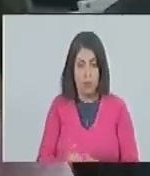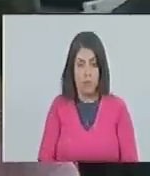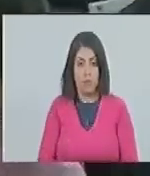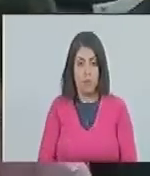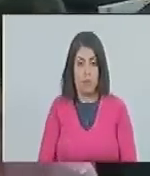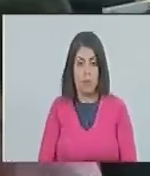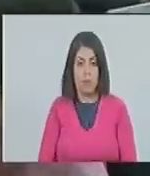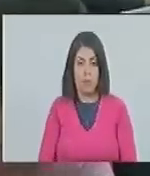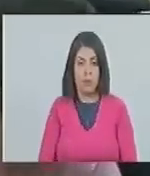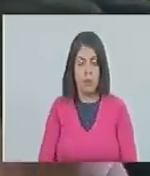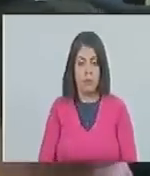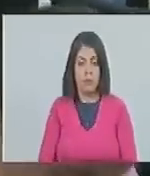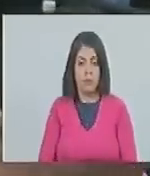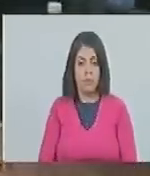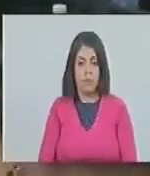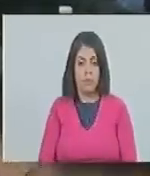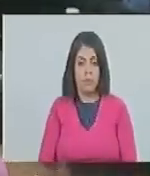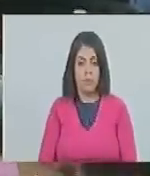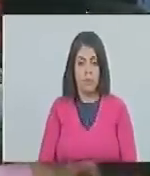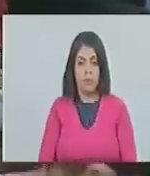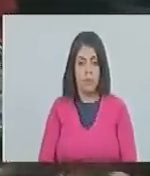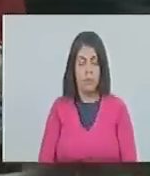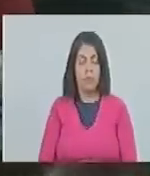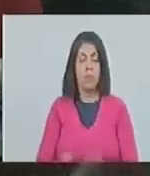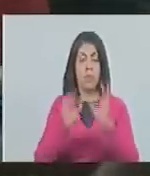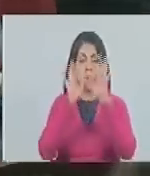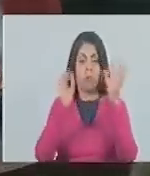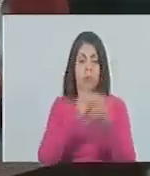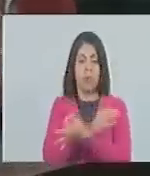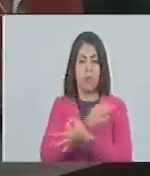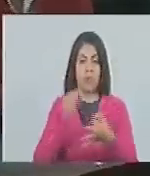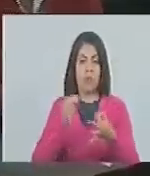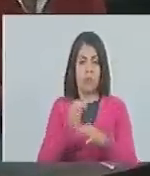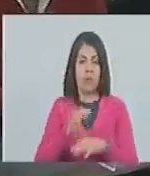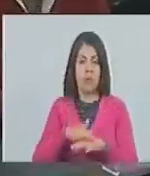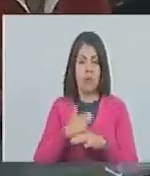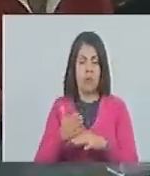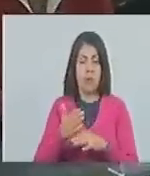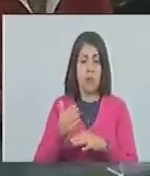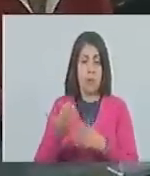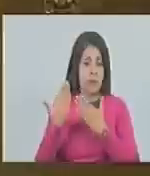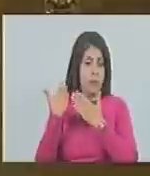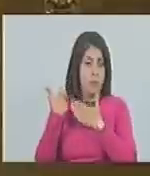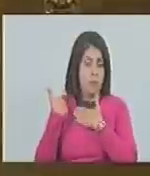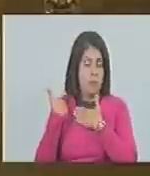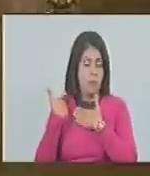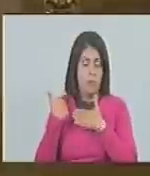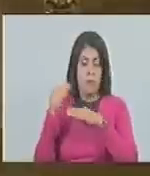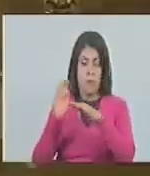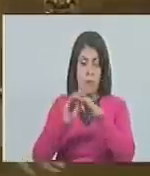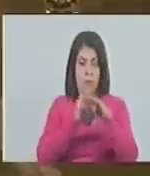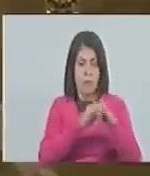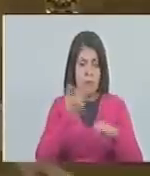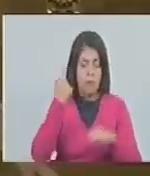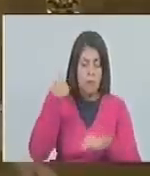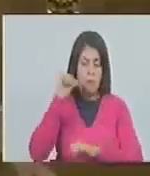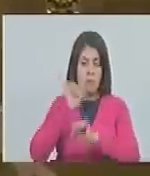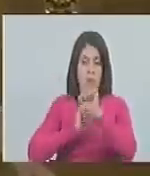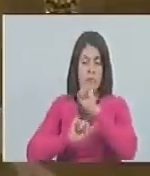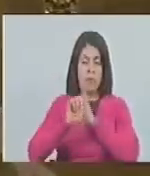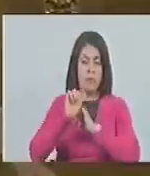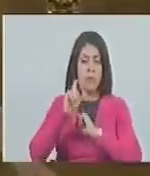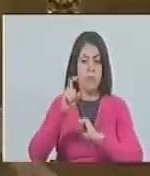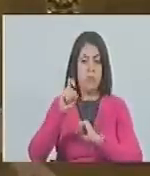en esta sesión es el instrumento perfecto en manos de quienes nos convocamos ayer para defender a Alex